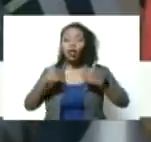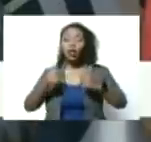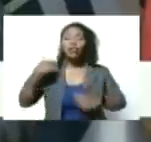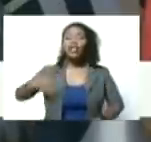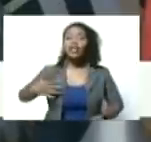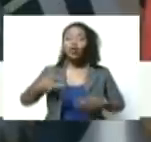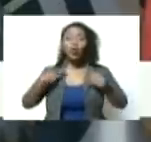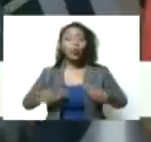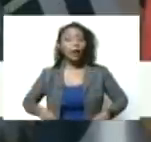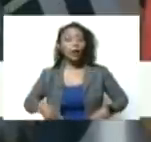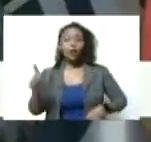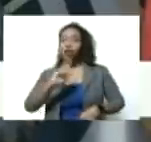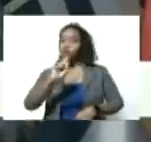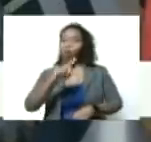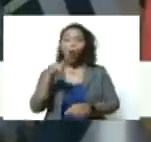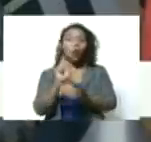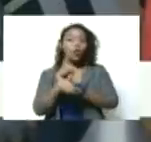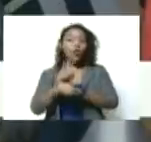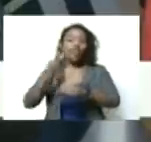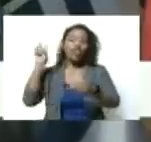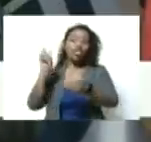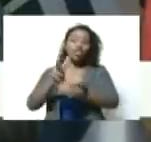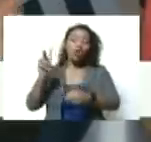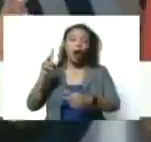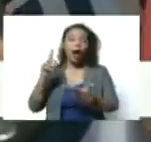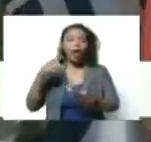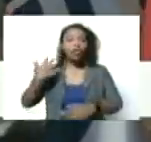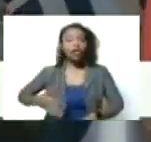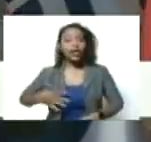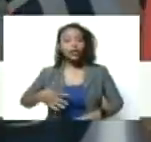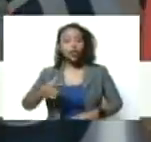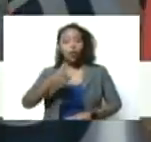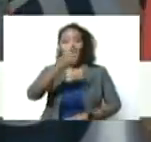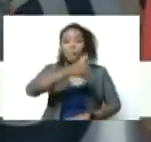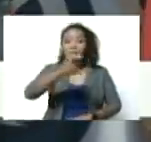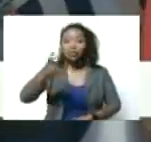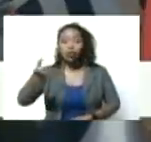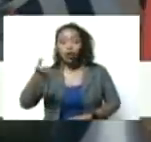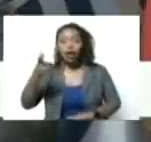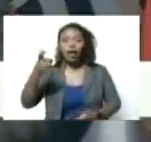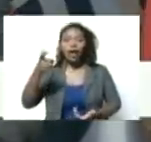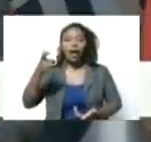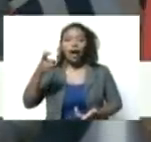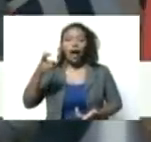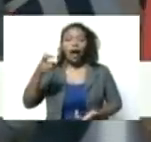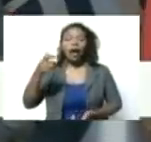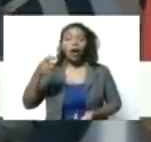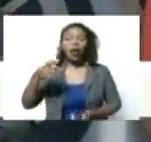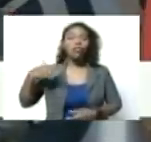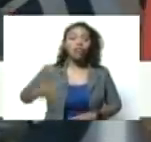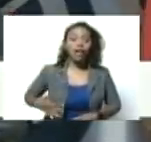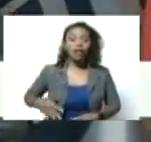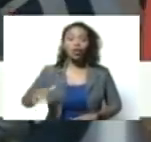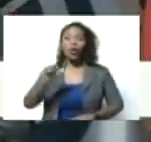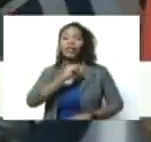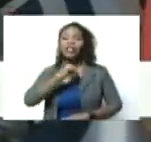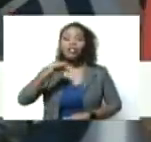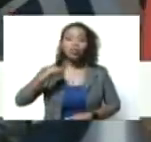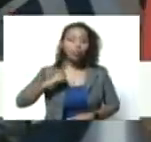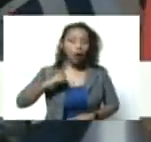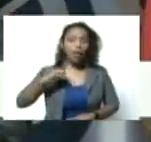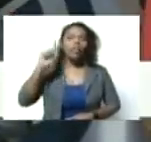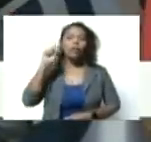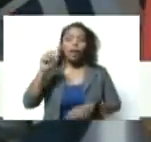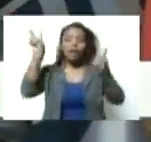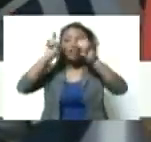y no solo las presuntas violaciones a los derechos civiles, o sea, los derechos individuales, son investigadas.